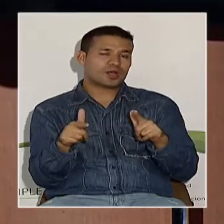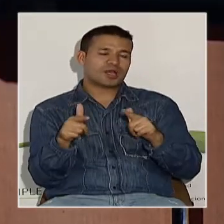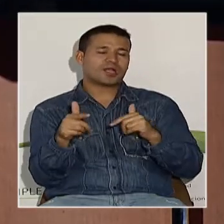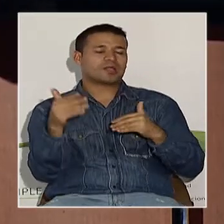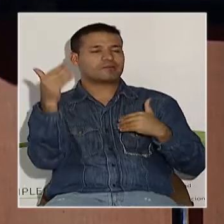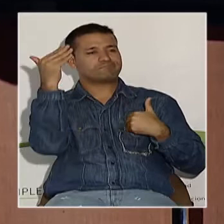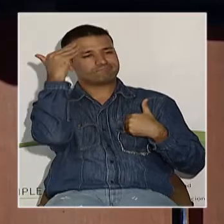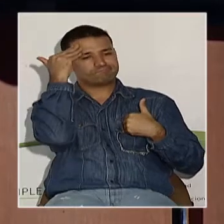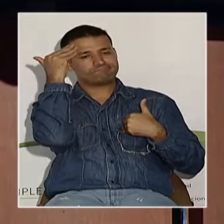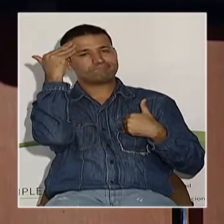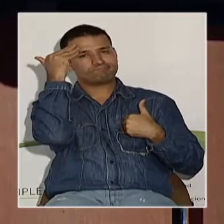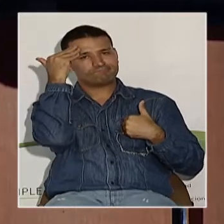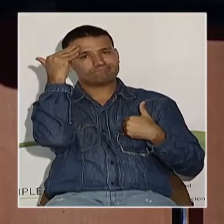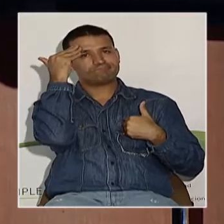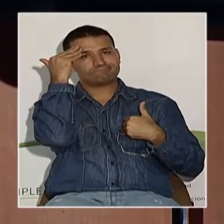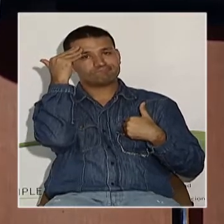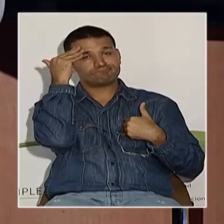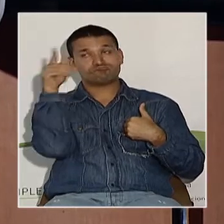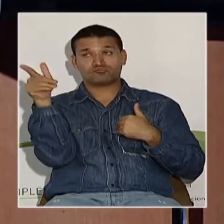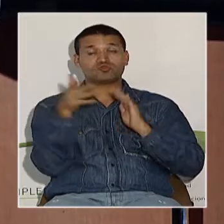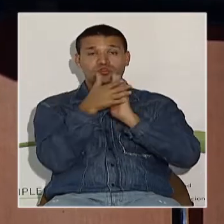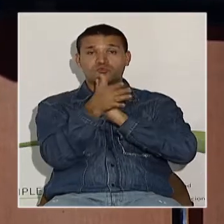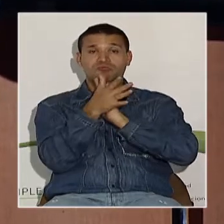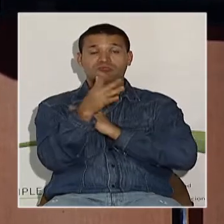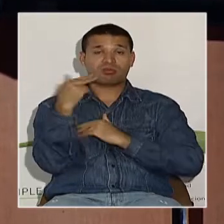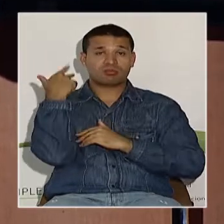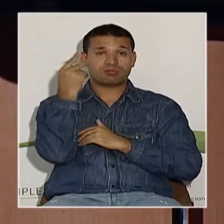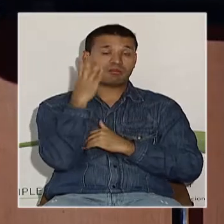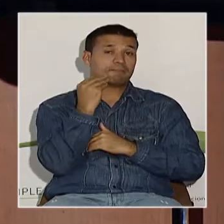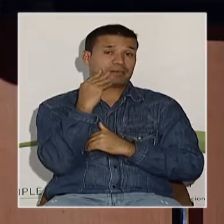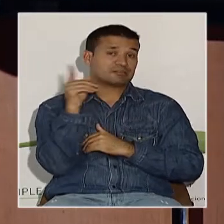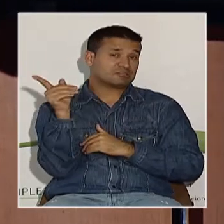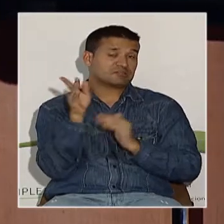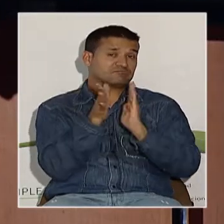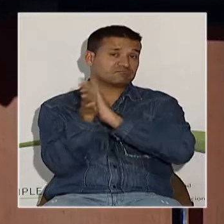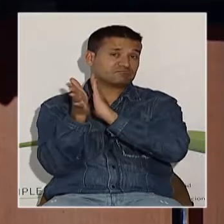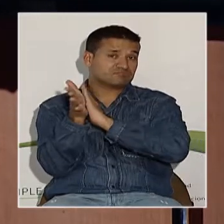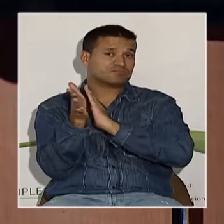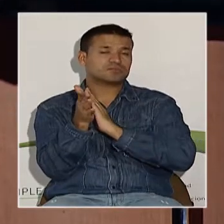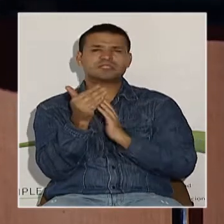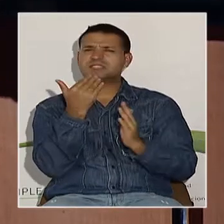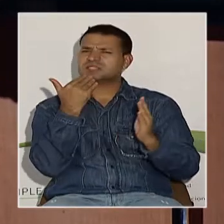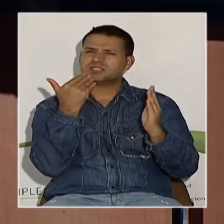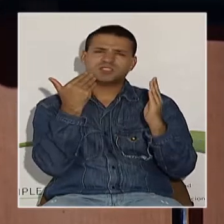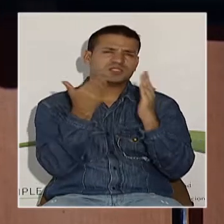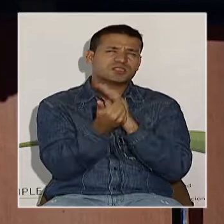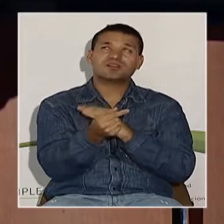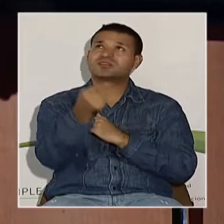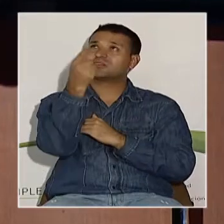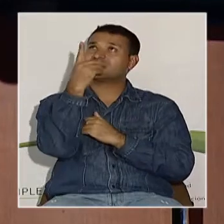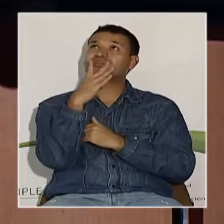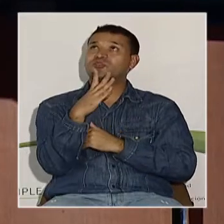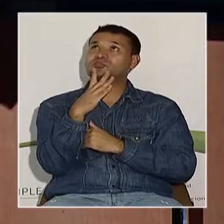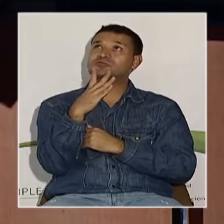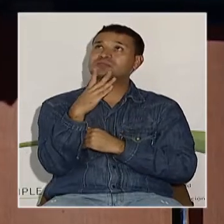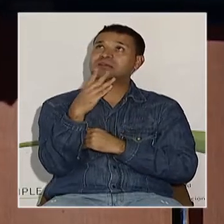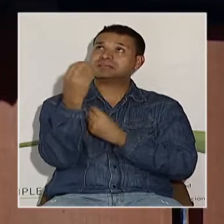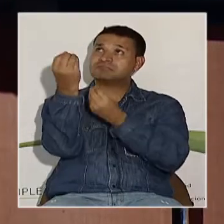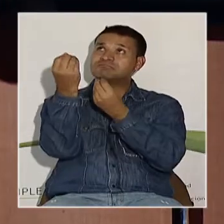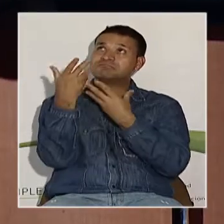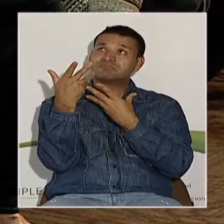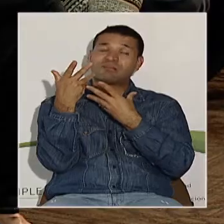pacientes, doy testimonio, han dicho y me han dicho, gracias a Dios me llegó esta